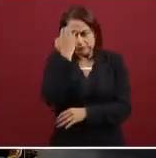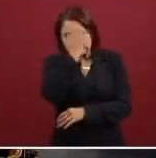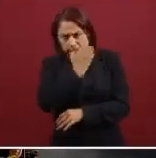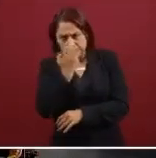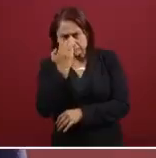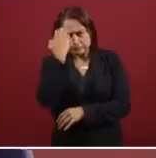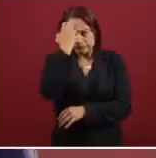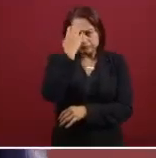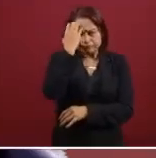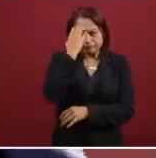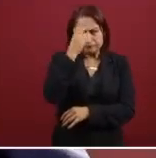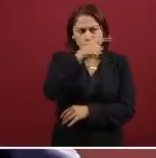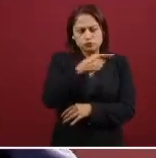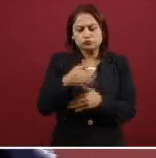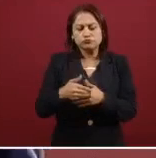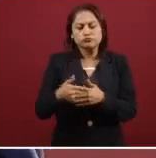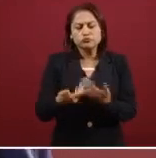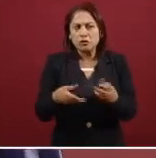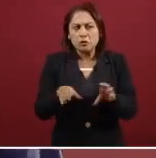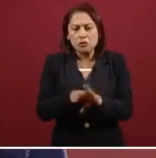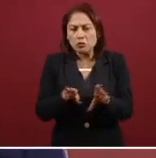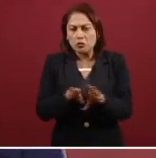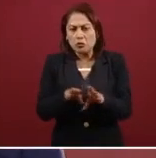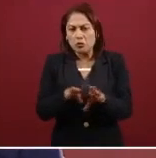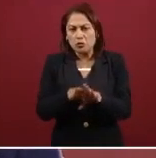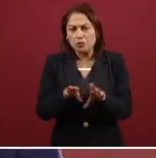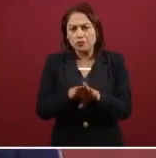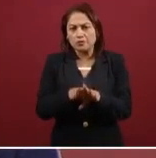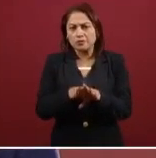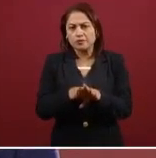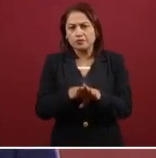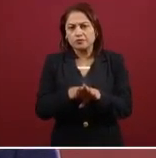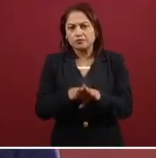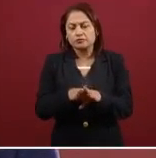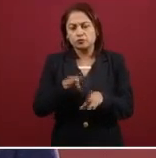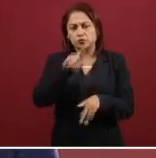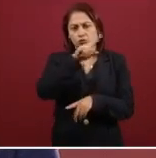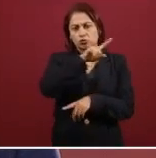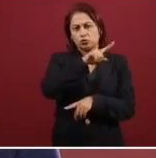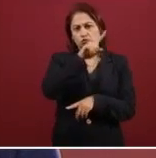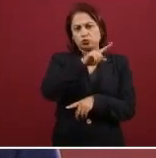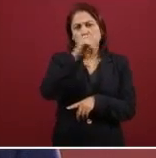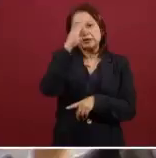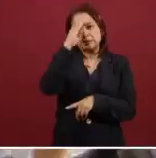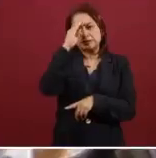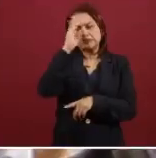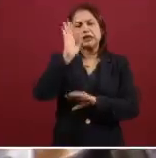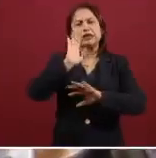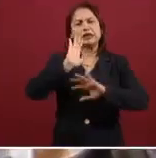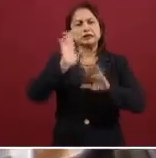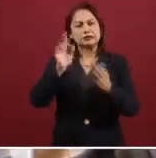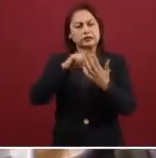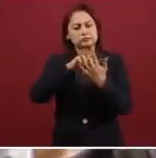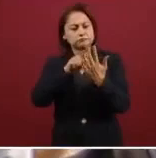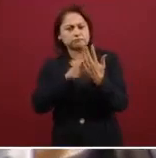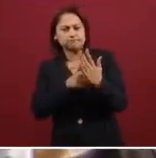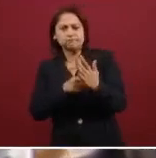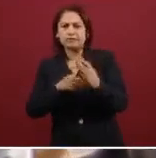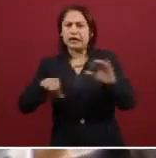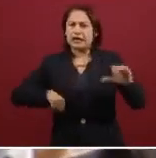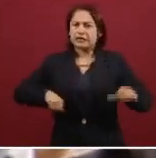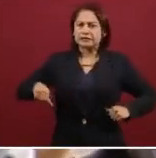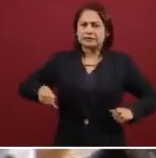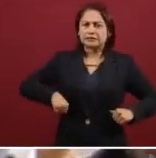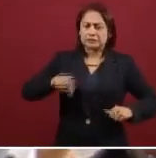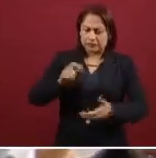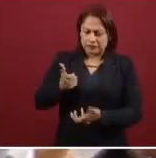avanzado y si ya tienen pues en su visión pues de dónde van a obtener los recursos, toda vez que